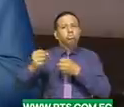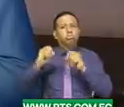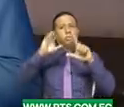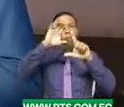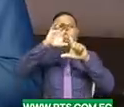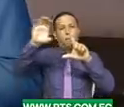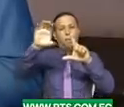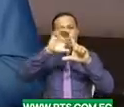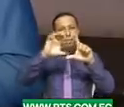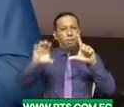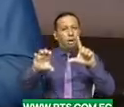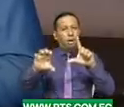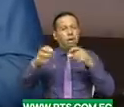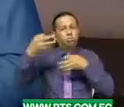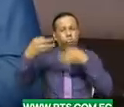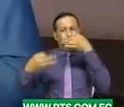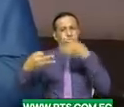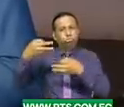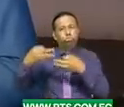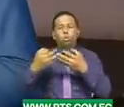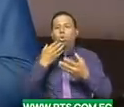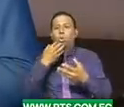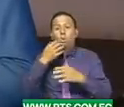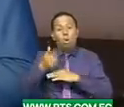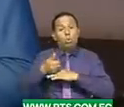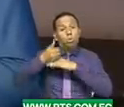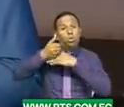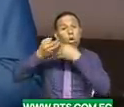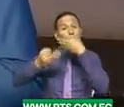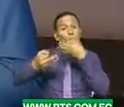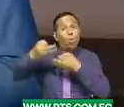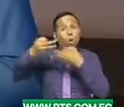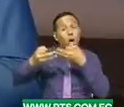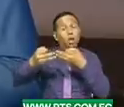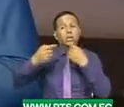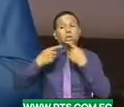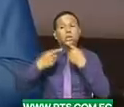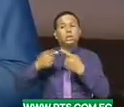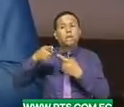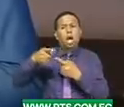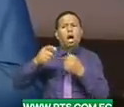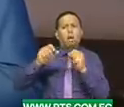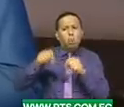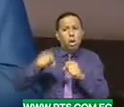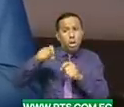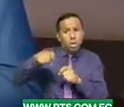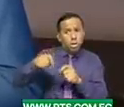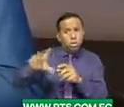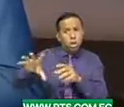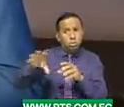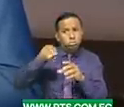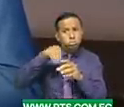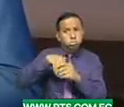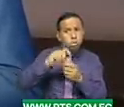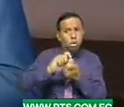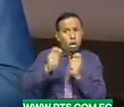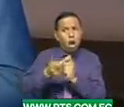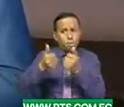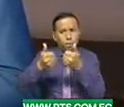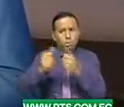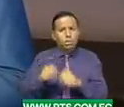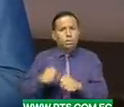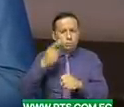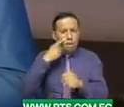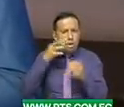garantías penitenciarias otorgó un 'habeas corpus' parcial veamos los detalles en la siguiente nota preparada por nuestro compañero